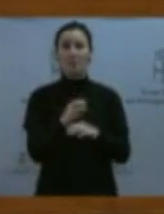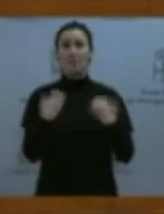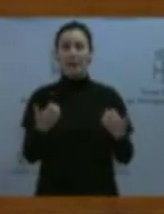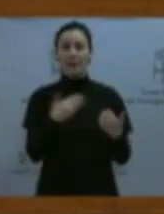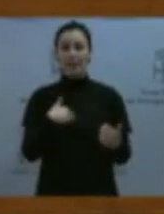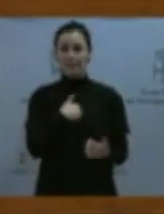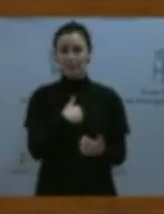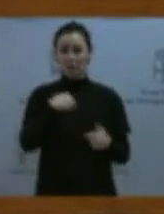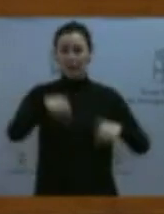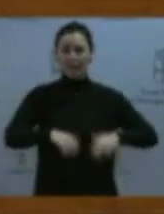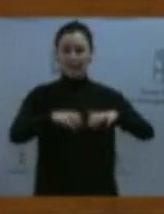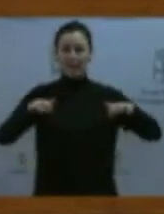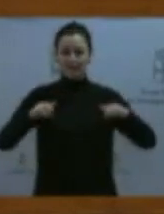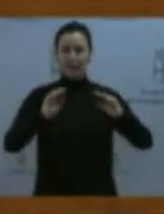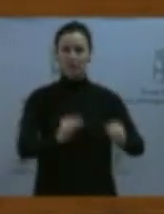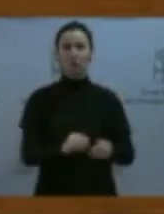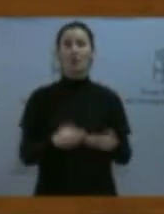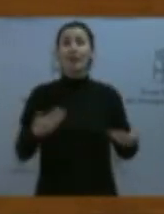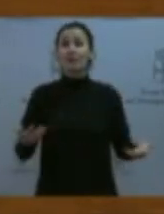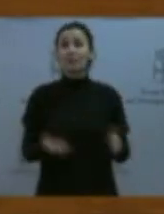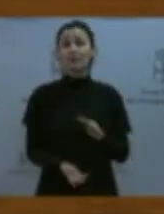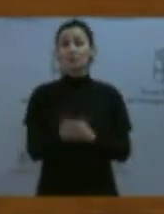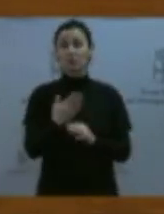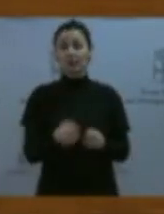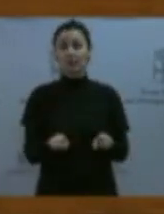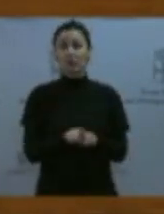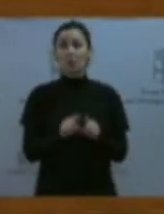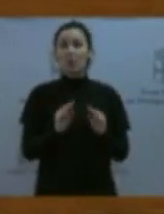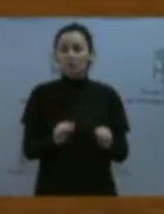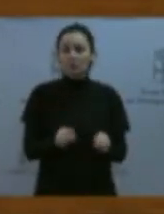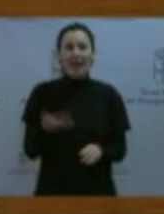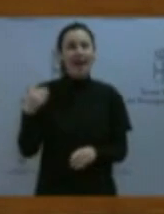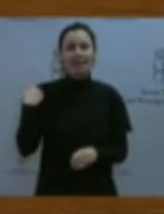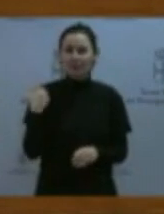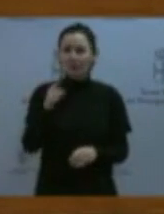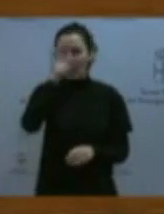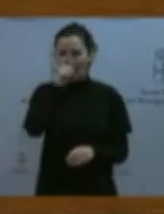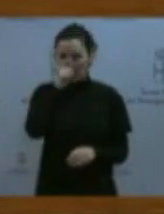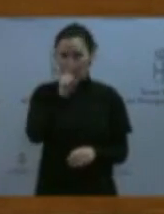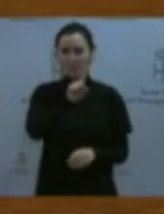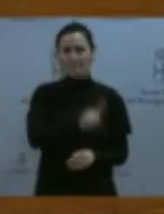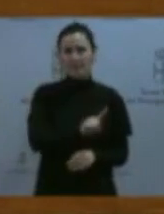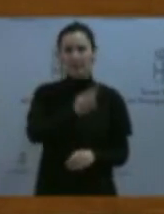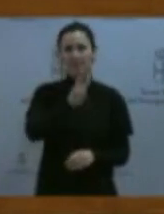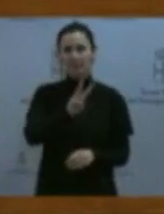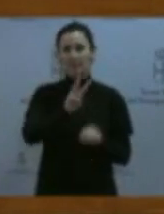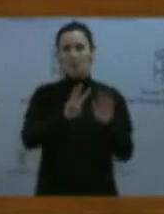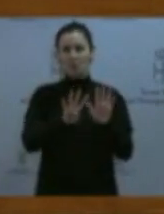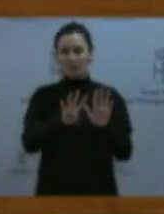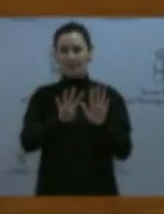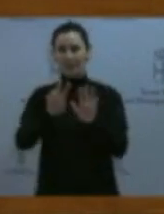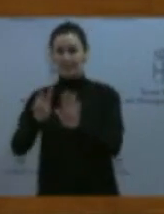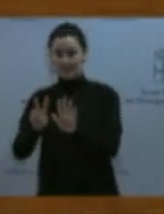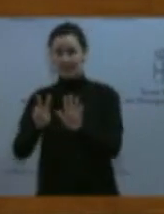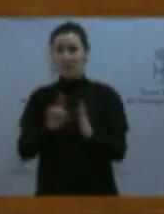de las prerrogativas parlamentarias se remonta al año 1397, cuando el diputado Thomas Huxley fue condenado a muerte por criticar